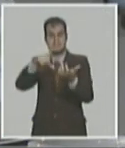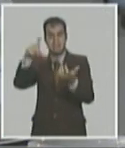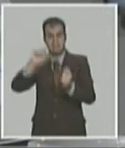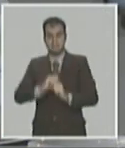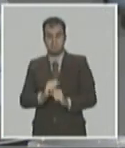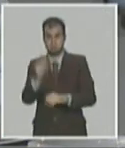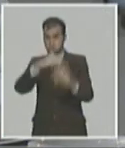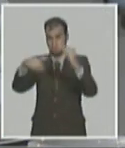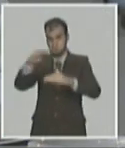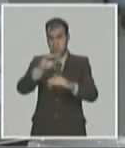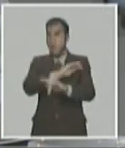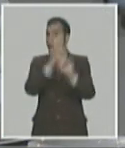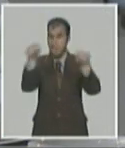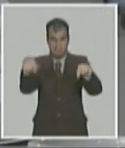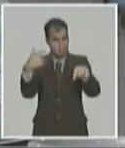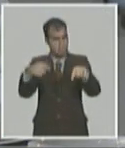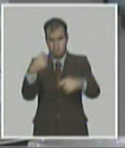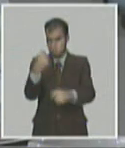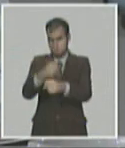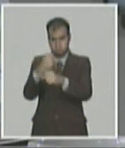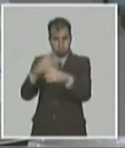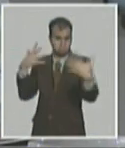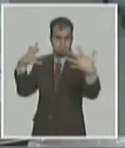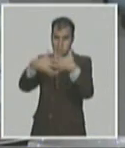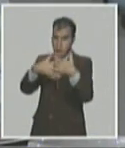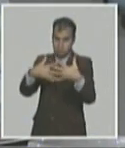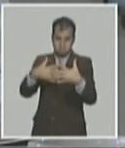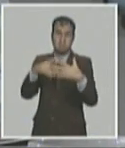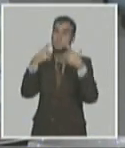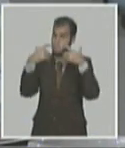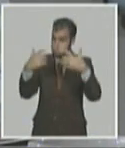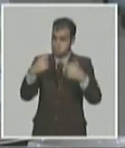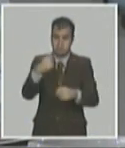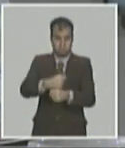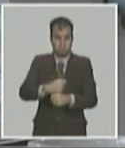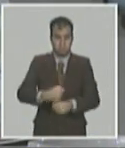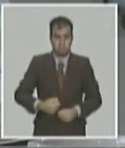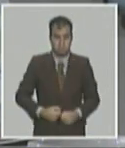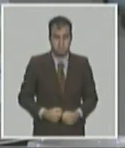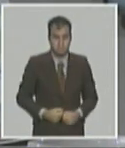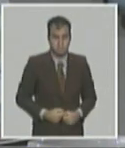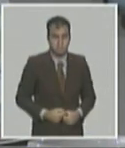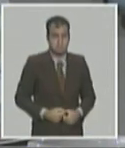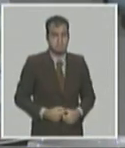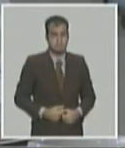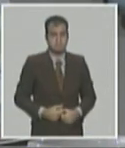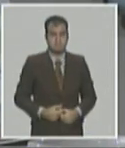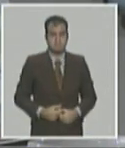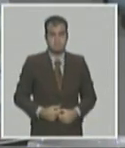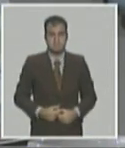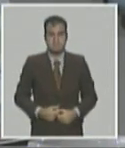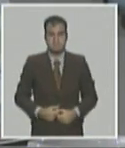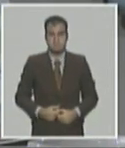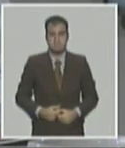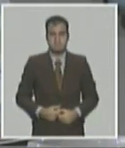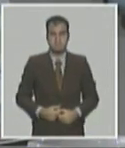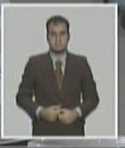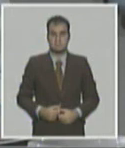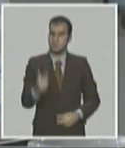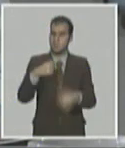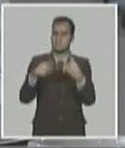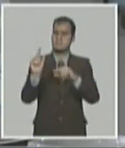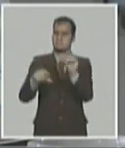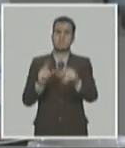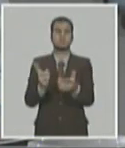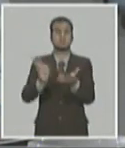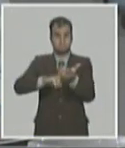Partido Ñico López, yo creo que también es importante. Y hay un número significativo de militantes que tienen